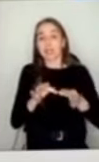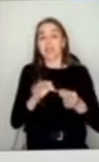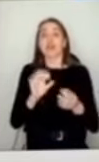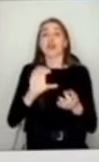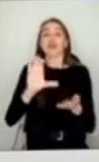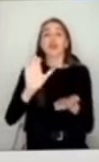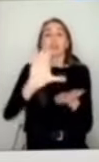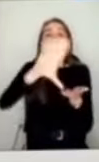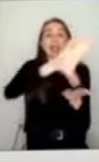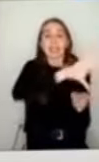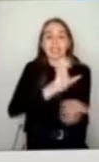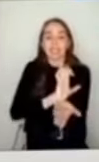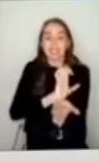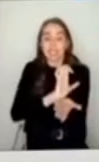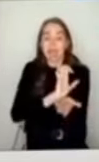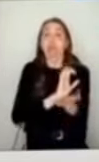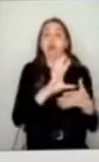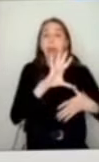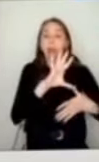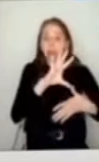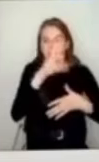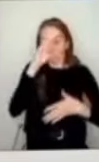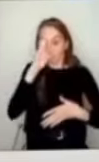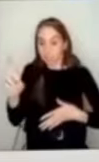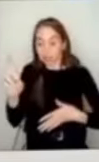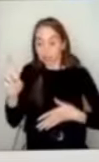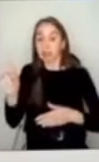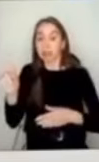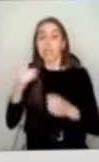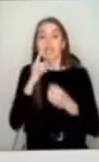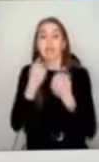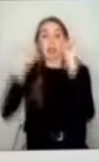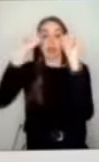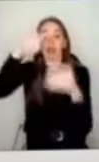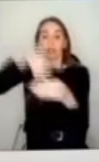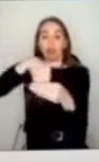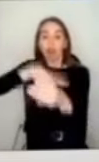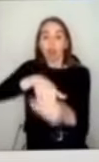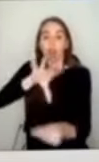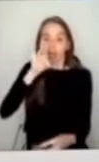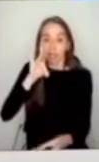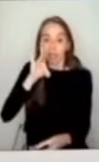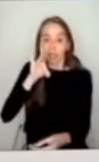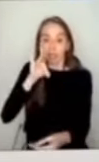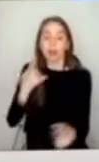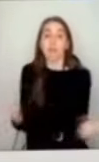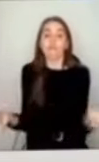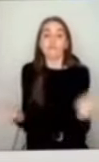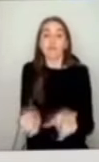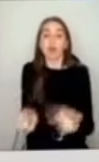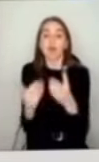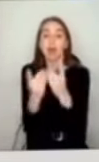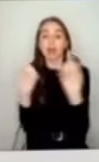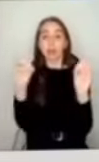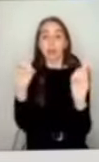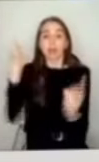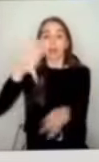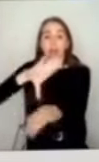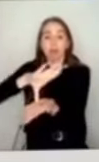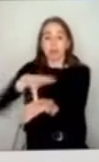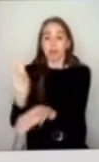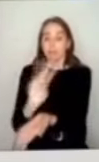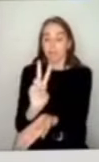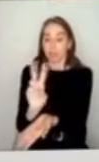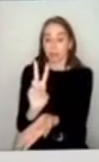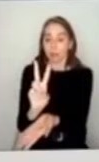los resultados de las elecciones y con ello se restablezca la democracia en dicho país, nos parece